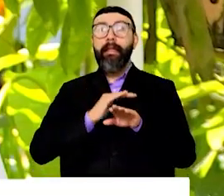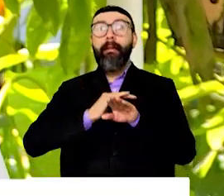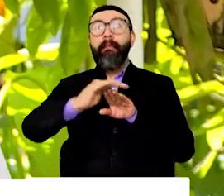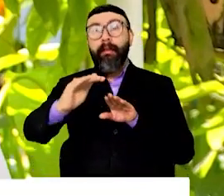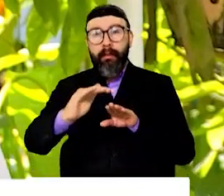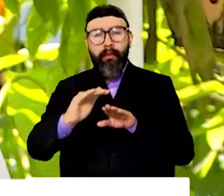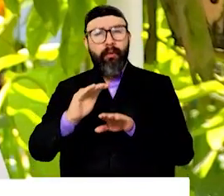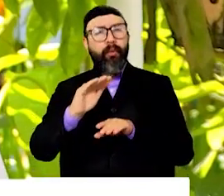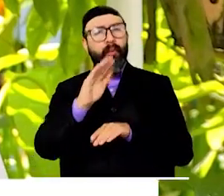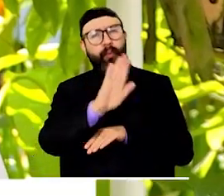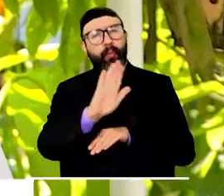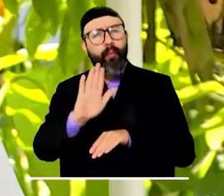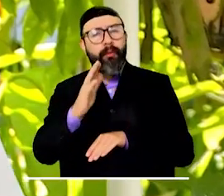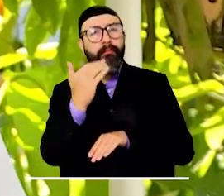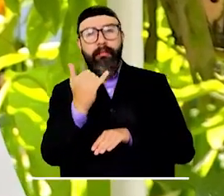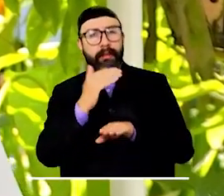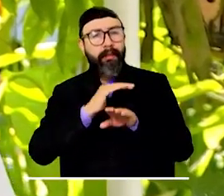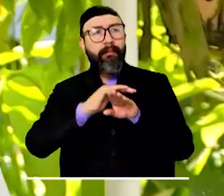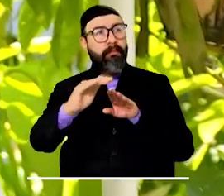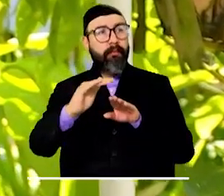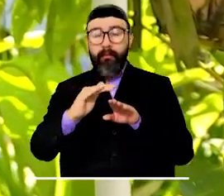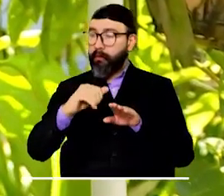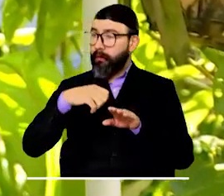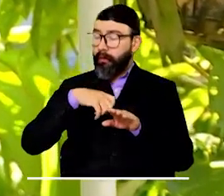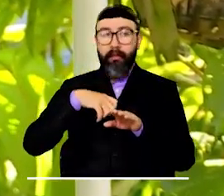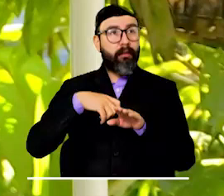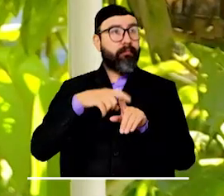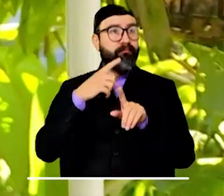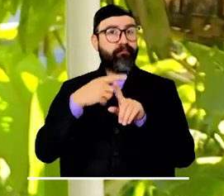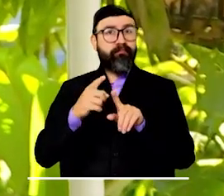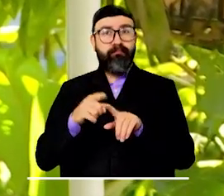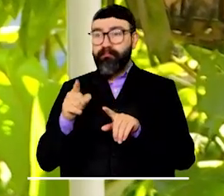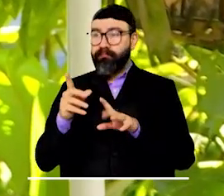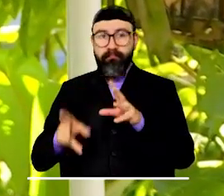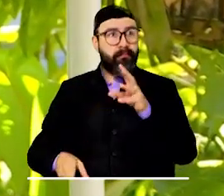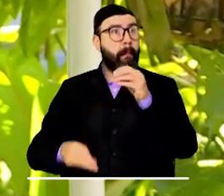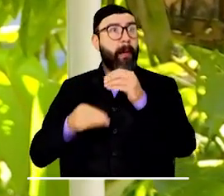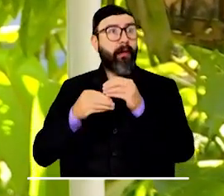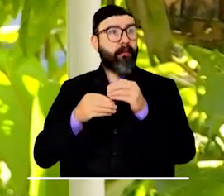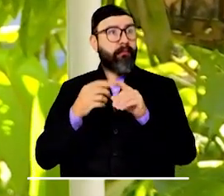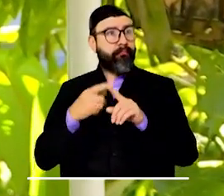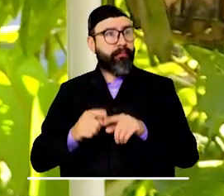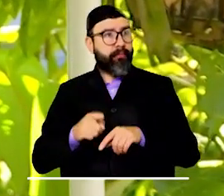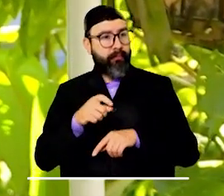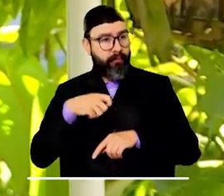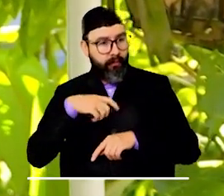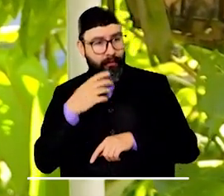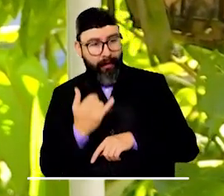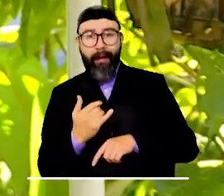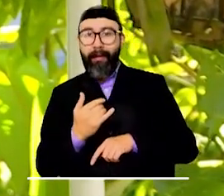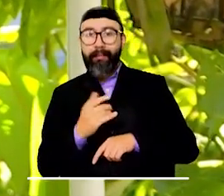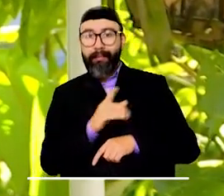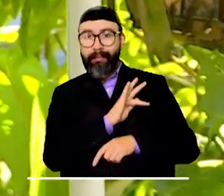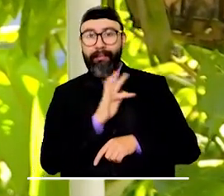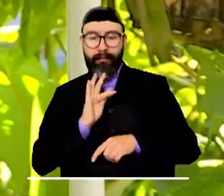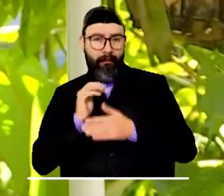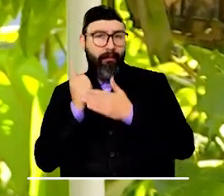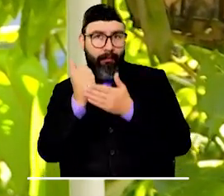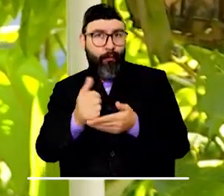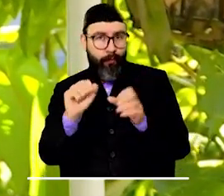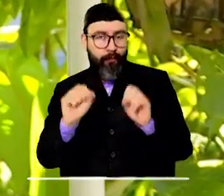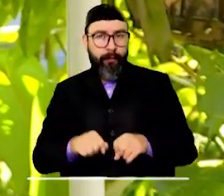es que ustedes tengan todos esos complementos terapéuticos. Ahora, siempre nosotros